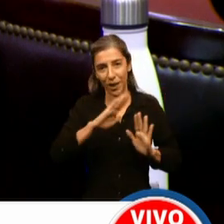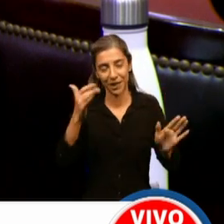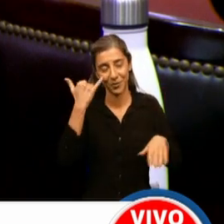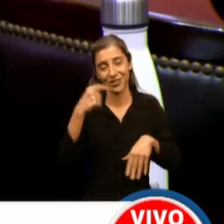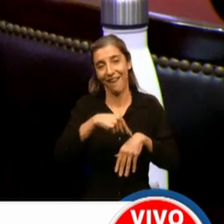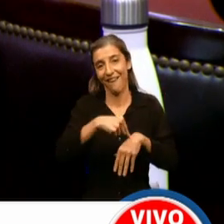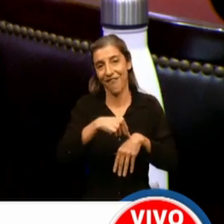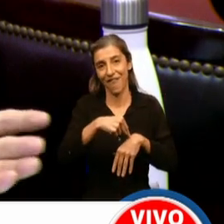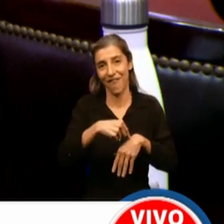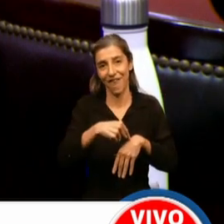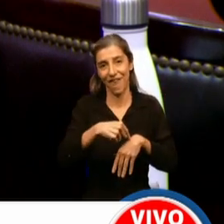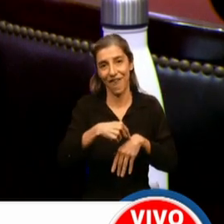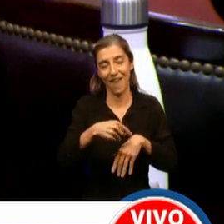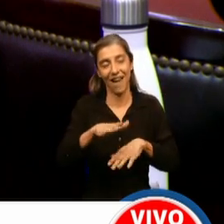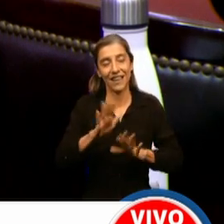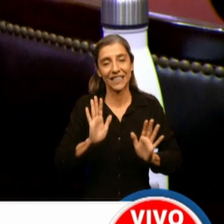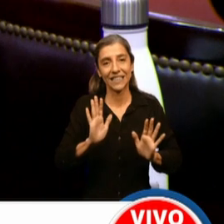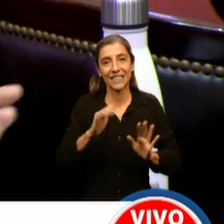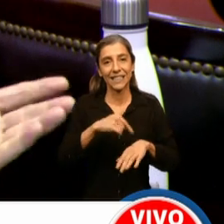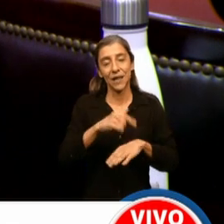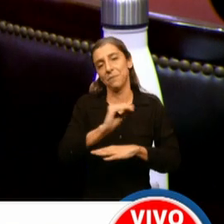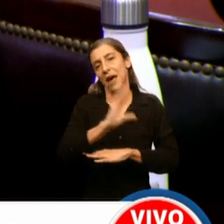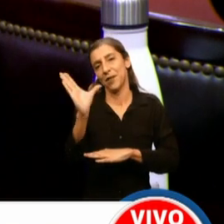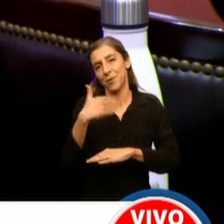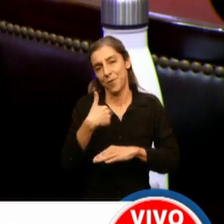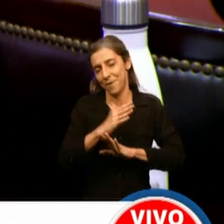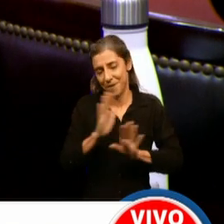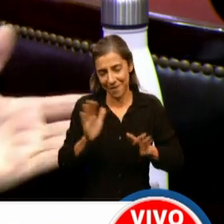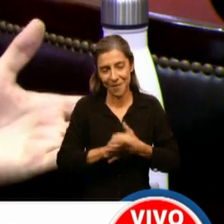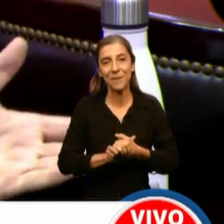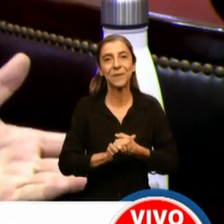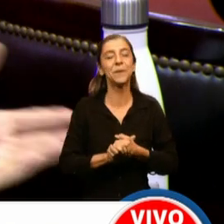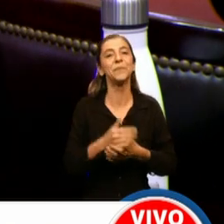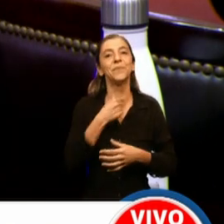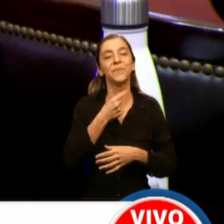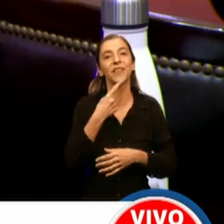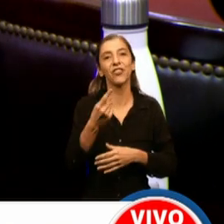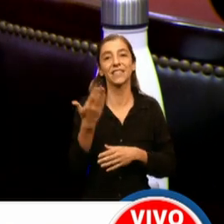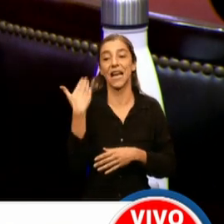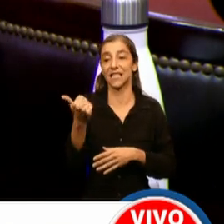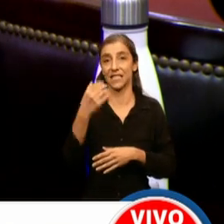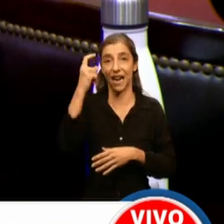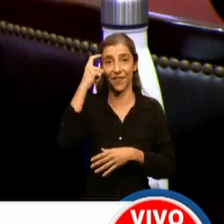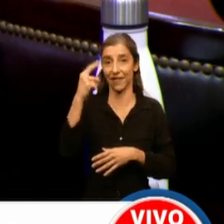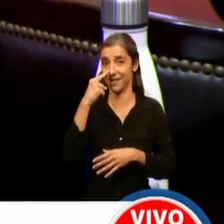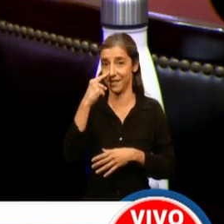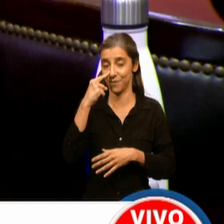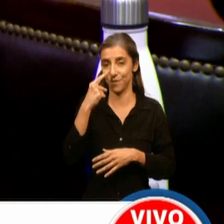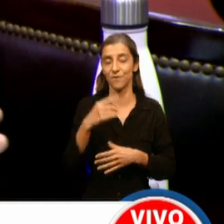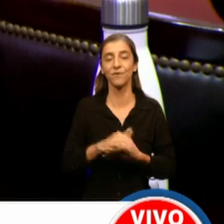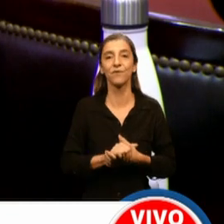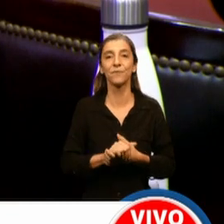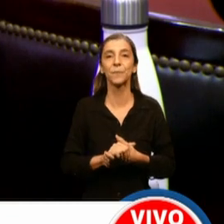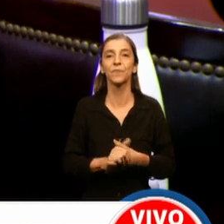ahora de la madrugada decirle que ayer que fue 10 de junio fue un día